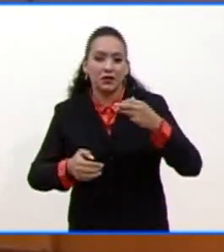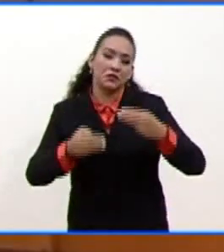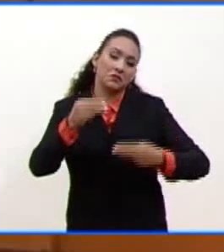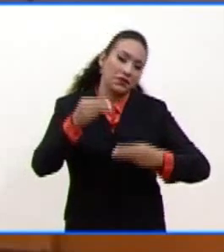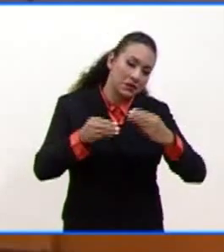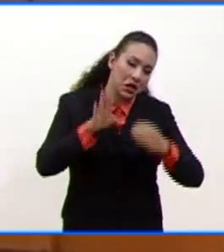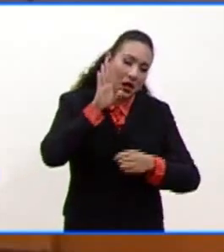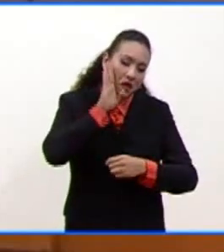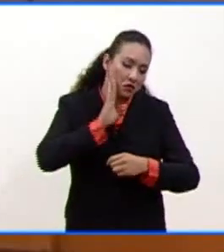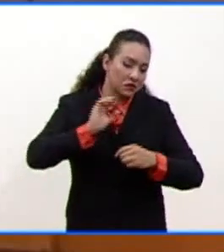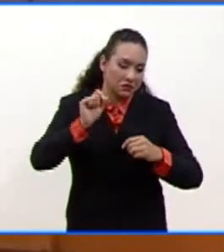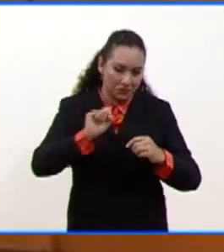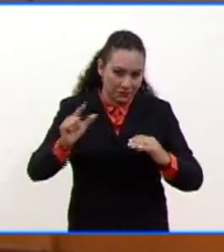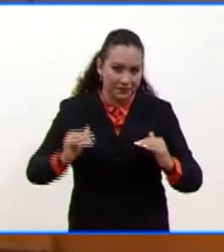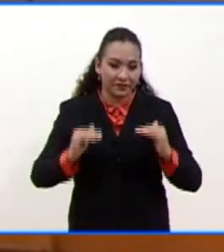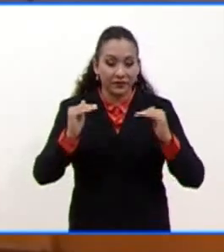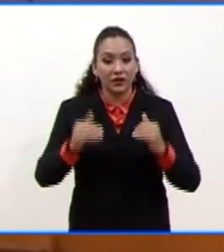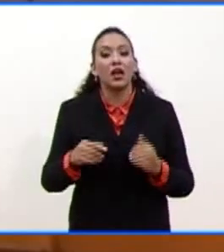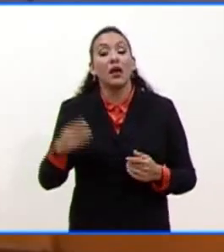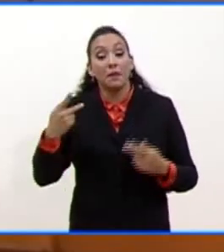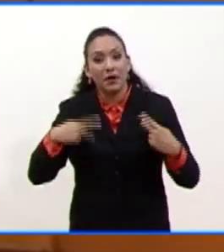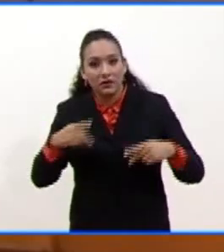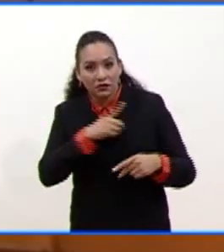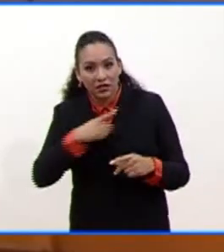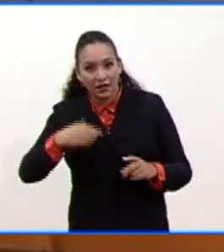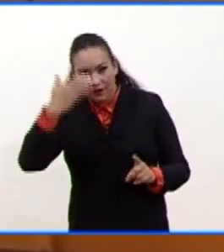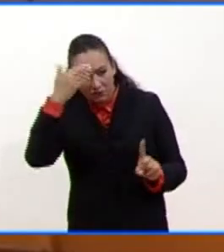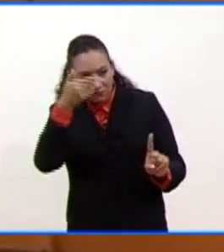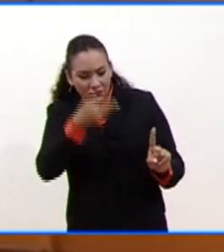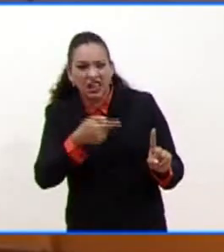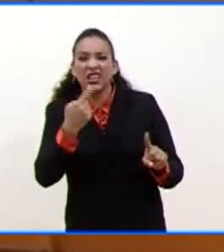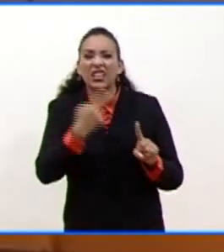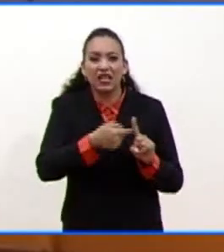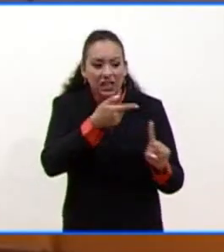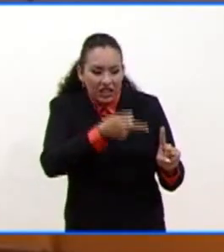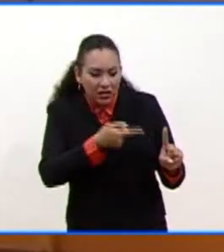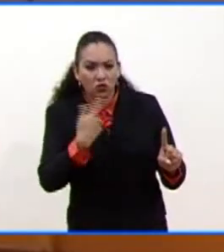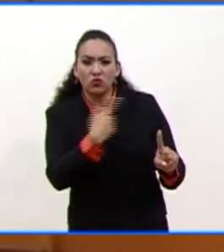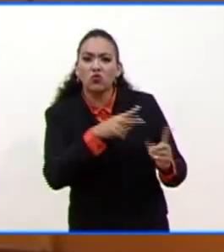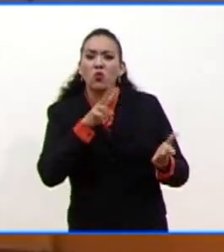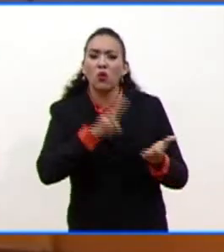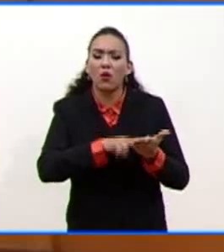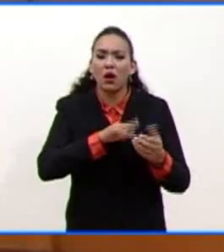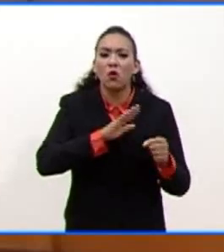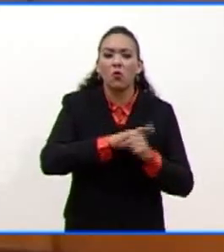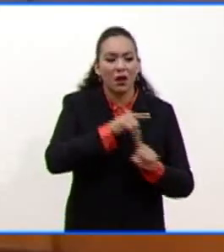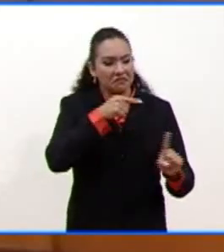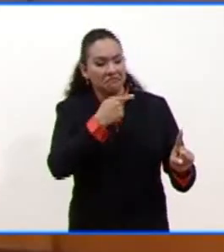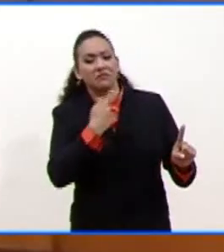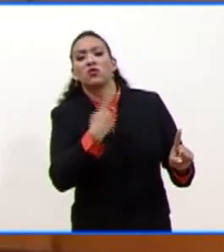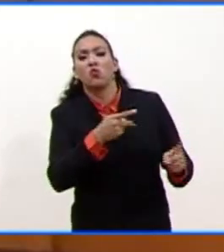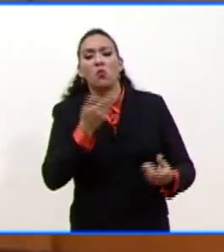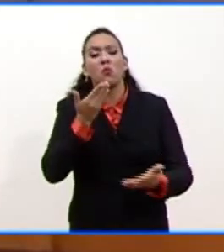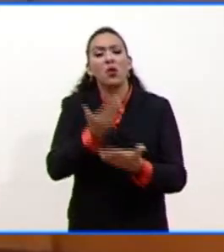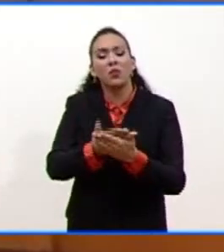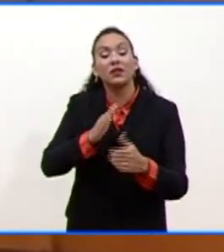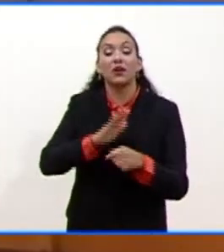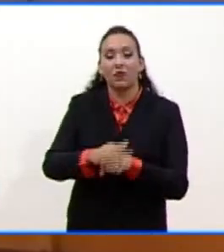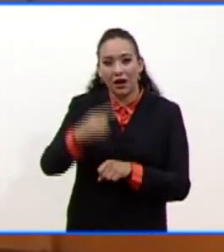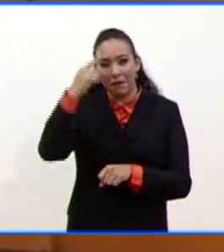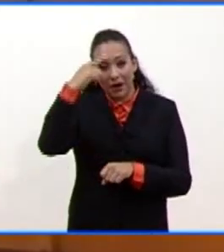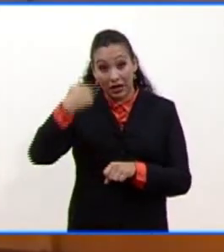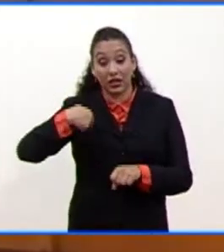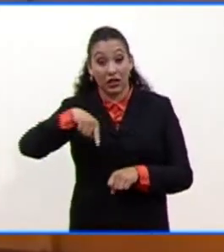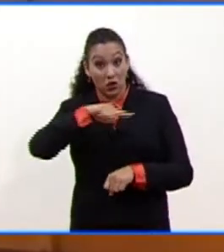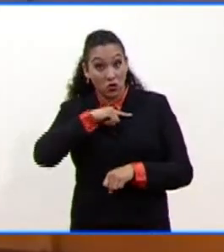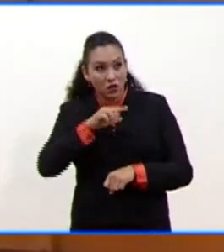de México, conocer sus posturas, sus capacidades, los valores, las propuestas, para que así quienes tenemos